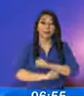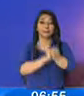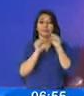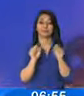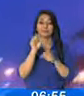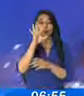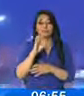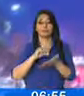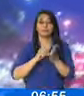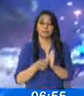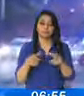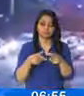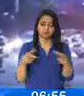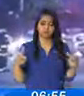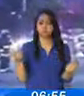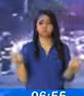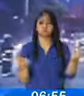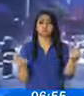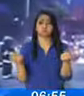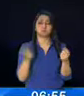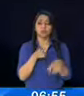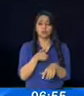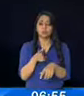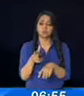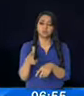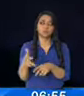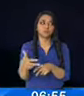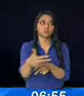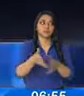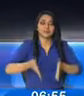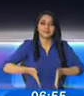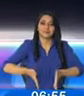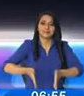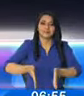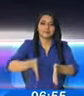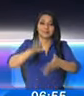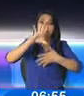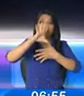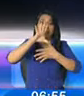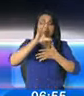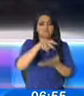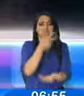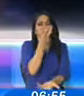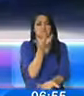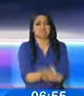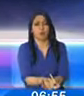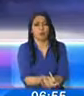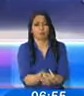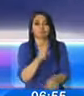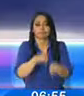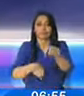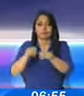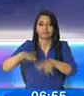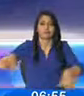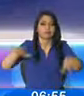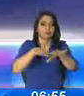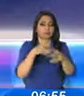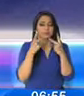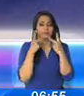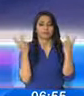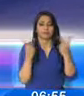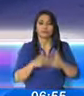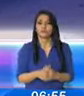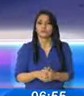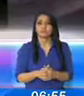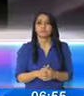tráiler se volcó en La Curva del paso vehicular de la Avenida de Las Américas causando daños a bienes públicos Es una pérdida de pista no